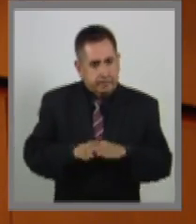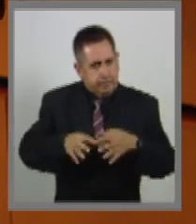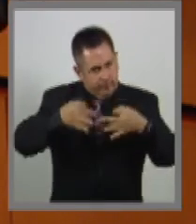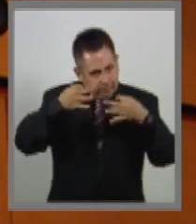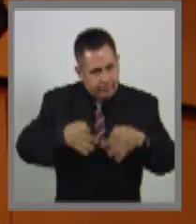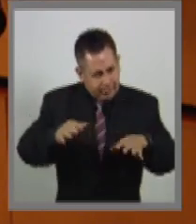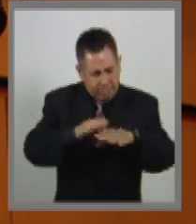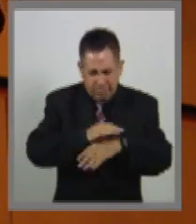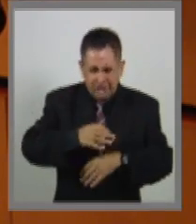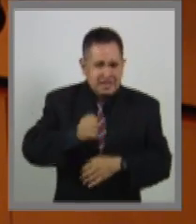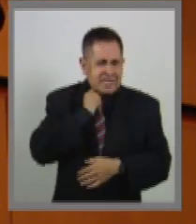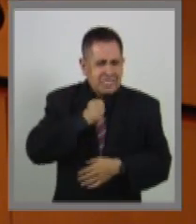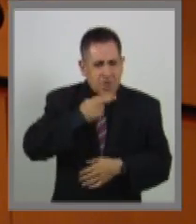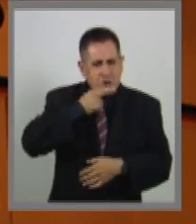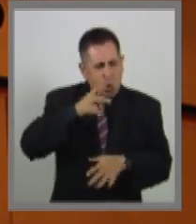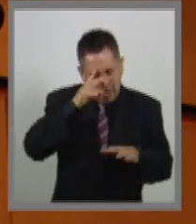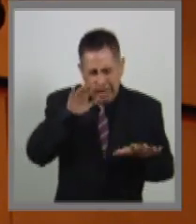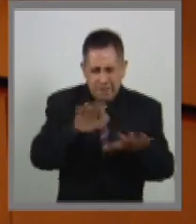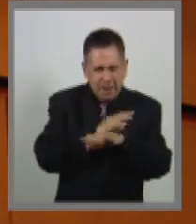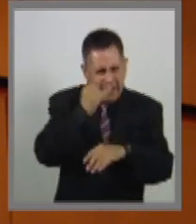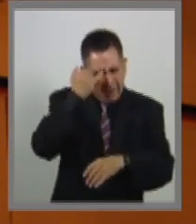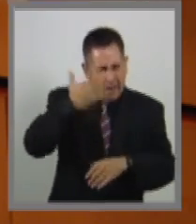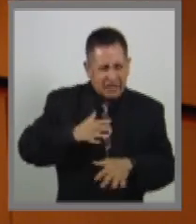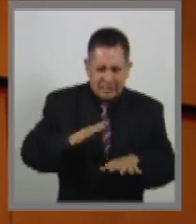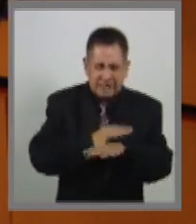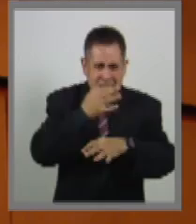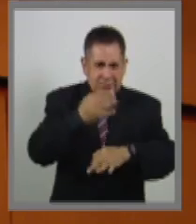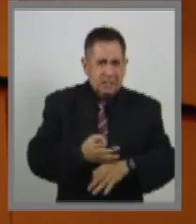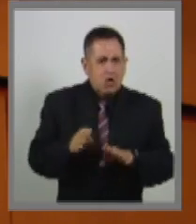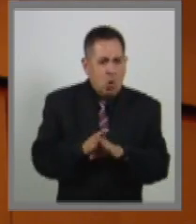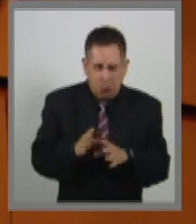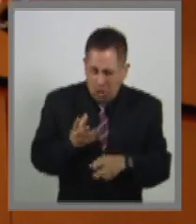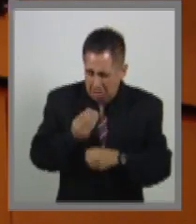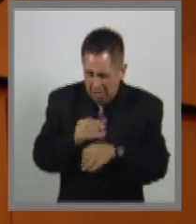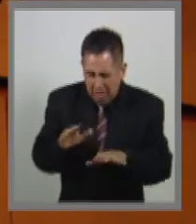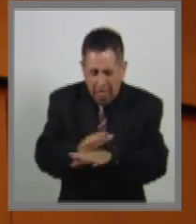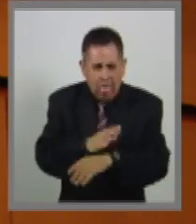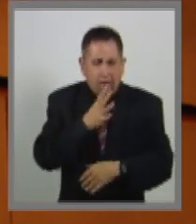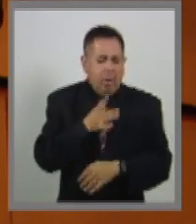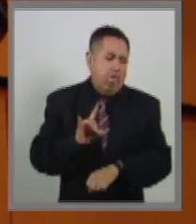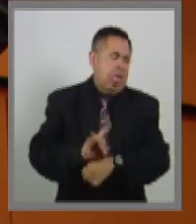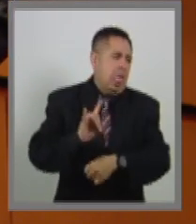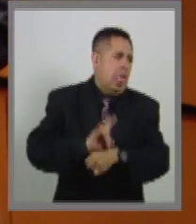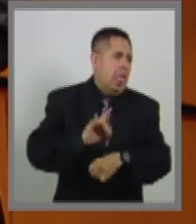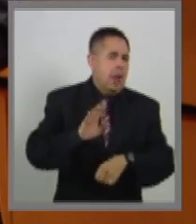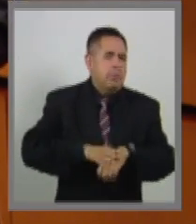Dignifiquemos el Senado. ¿Cómo con estas modificaciones más simulación?